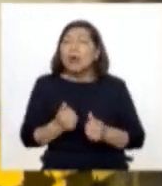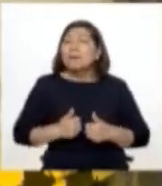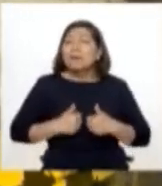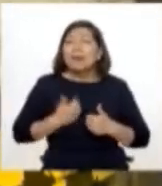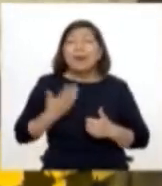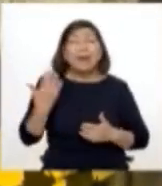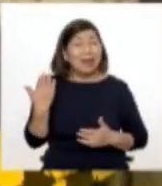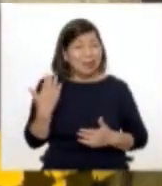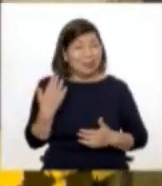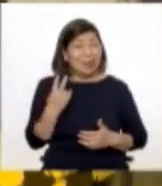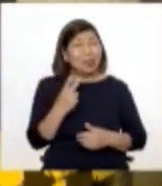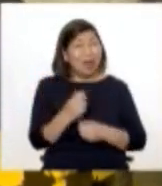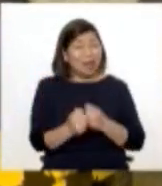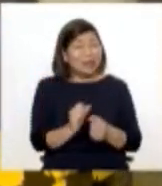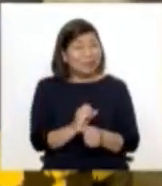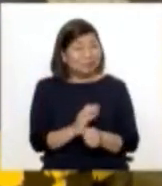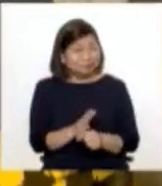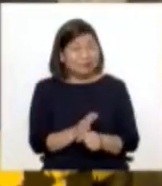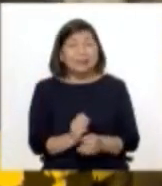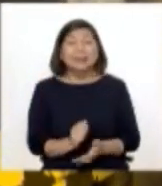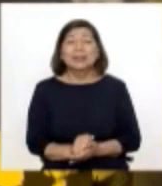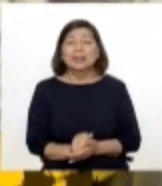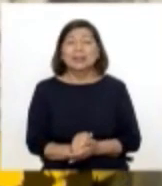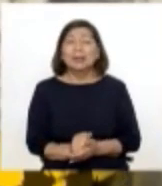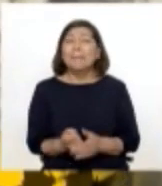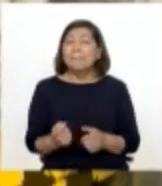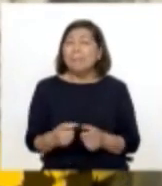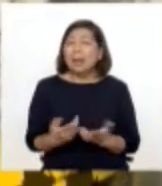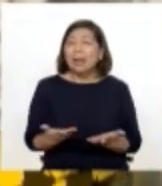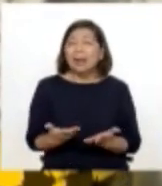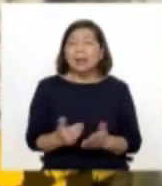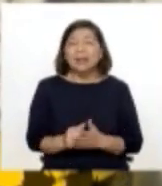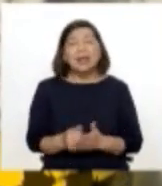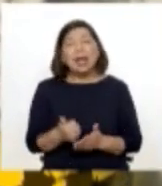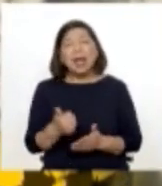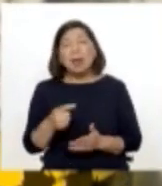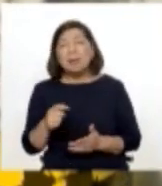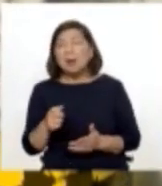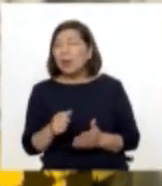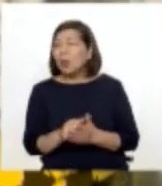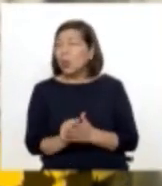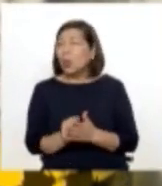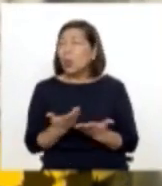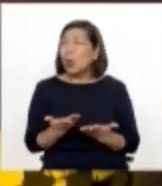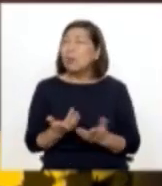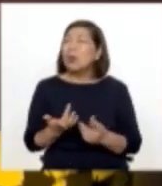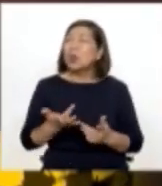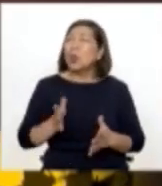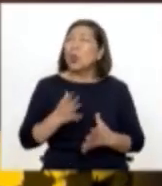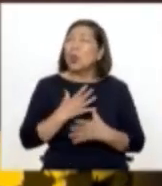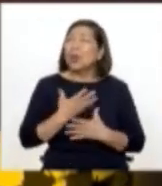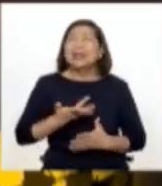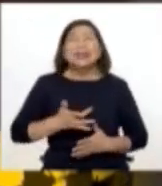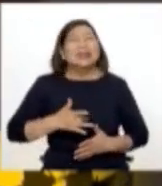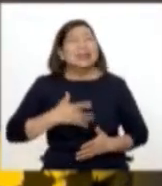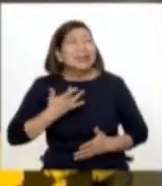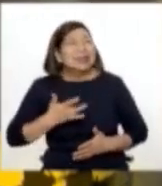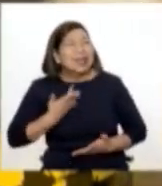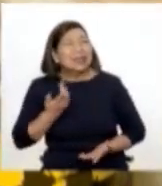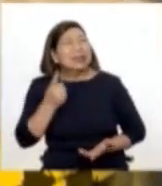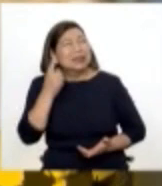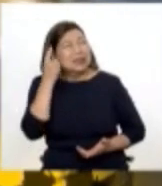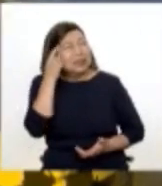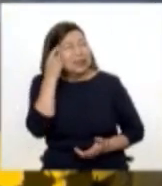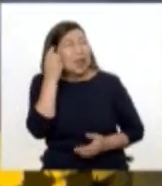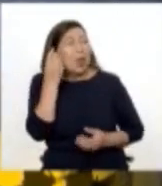en estos últimos dos años. De hecho, la palabra griega ataraxia hace referencia a un estado del alma y la mente en que se